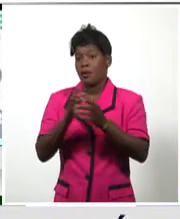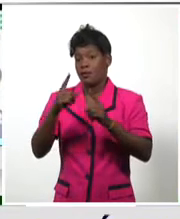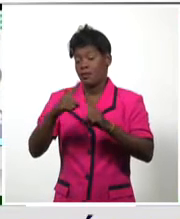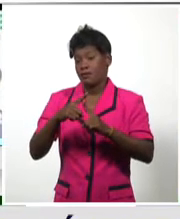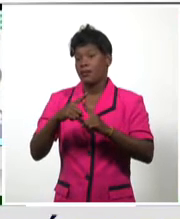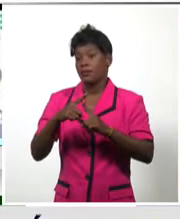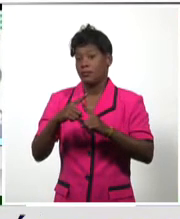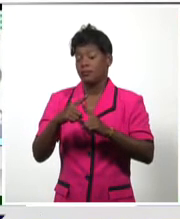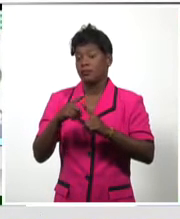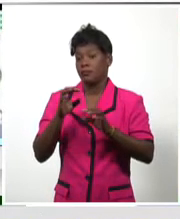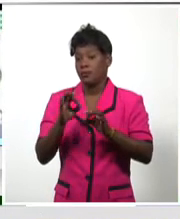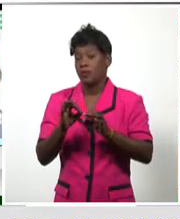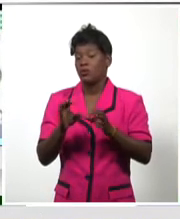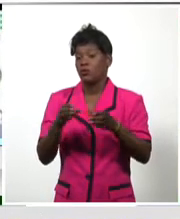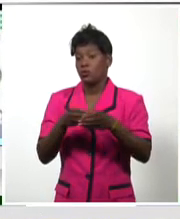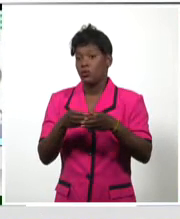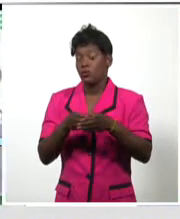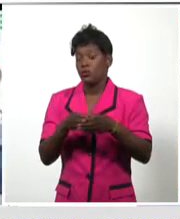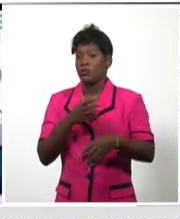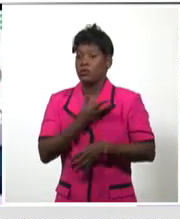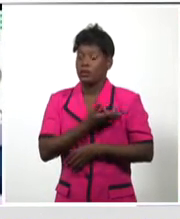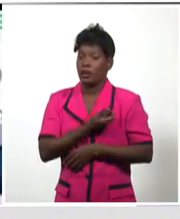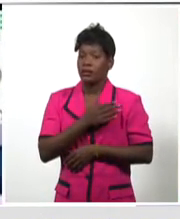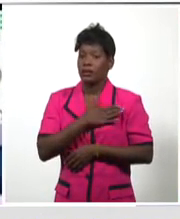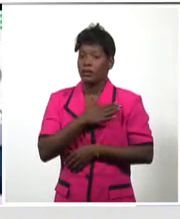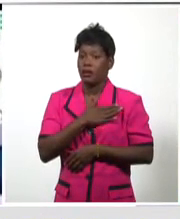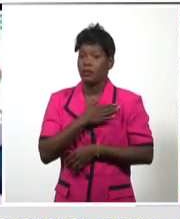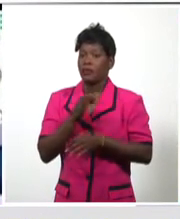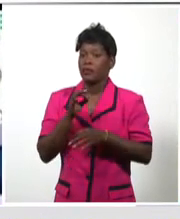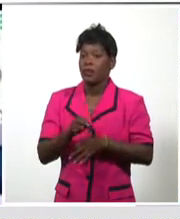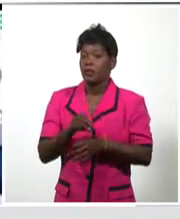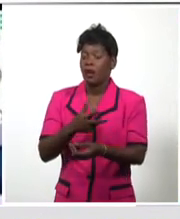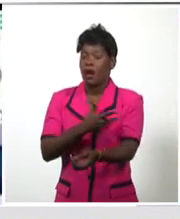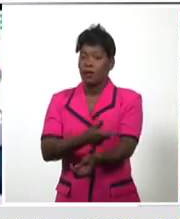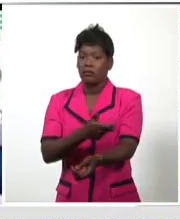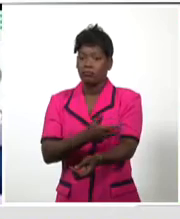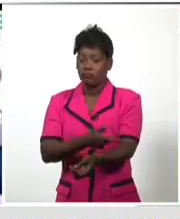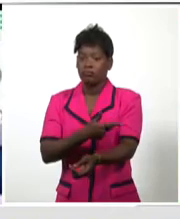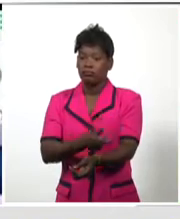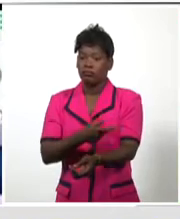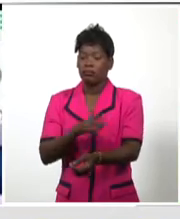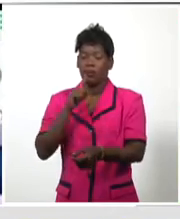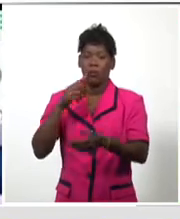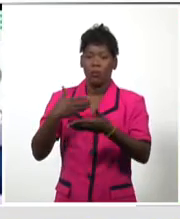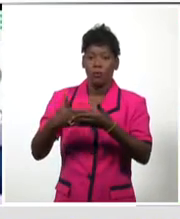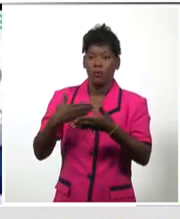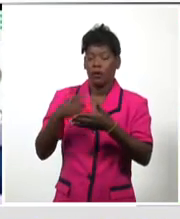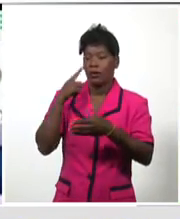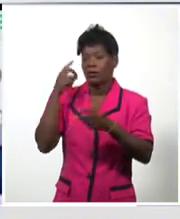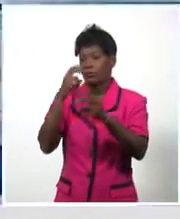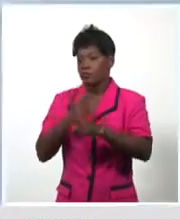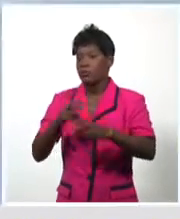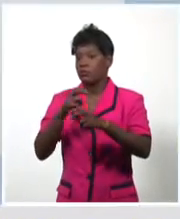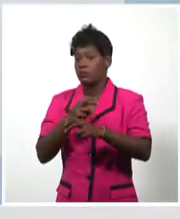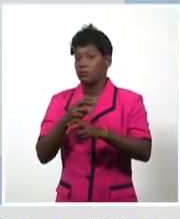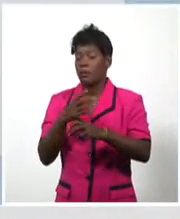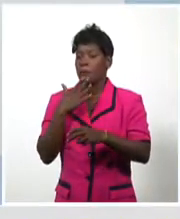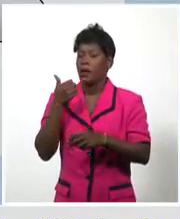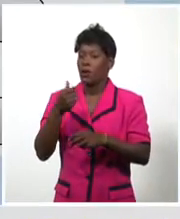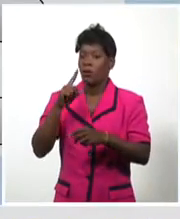la realización en la jornada de ayer de 1975 pruebas. A partir de las muestras estudiadas, entre más pruebas se hagan,